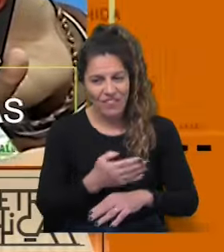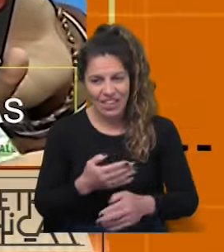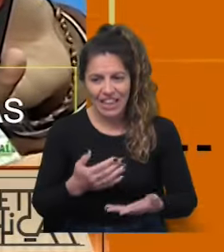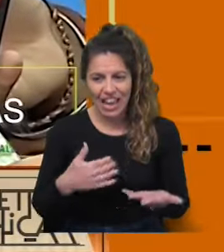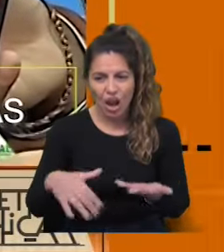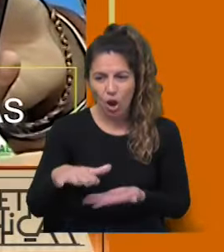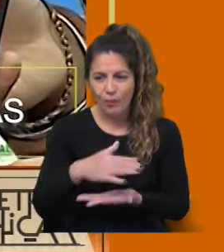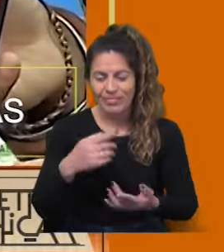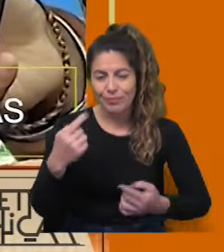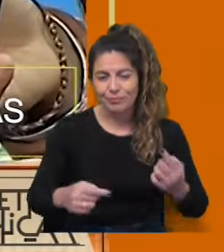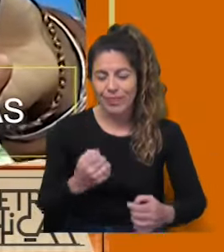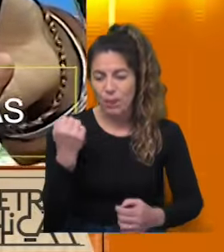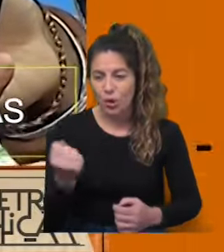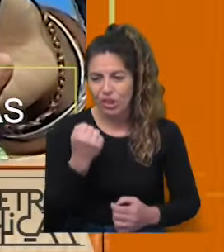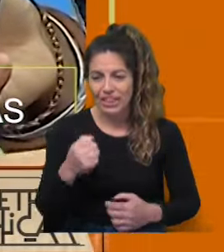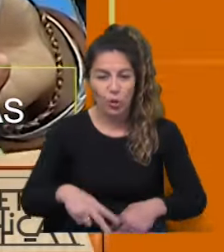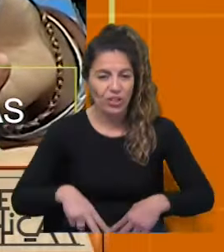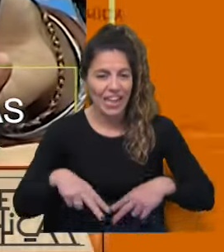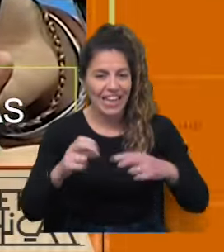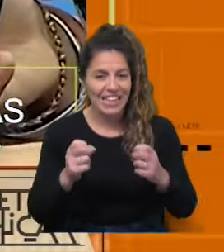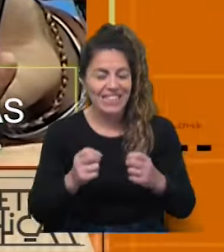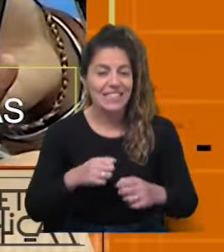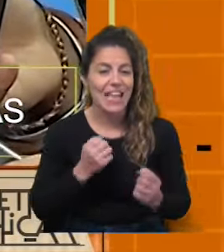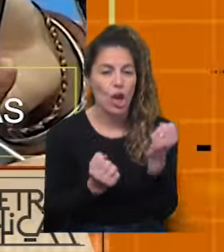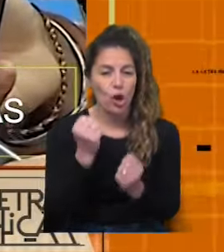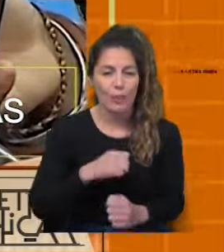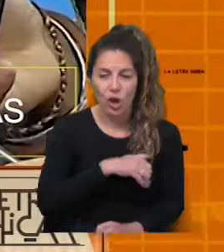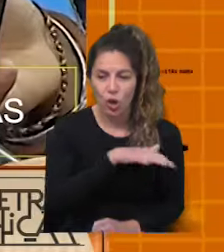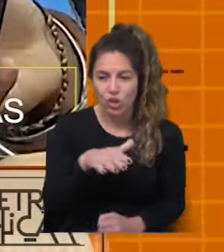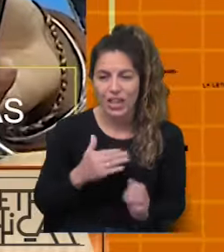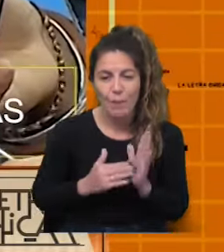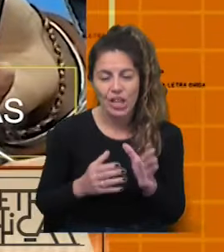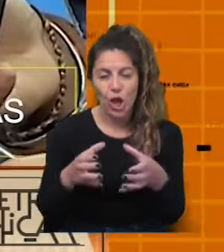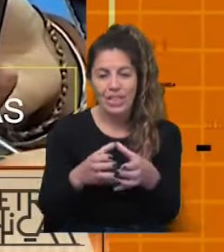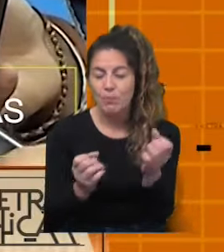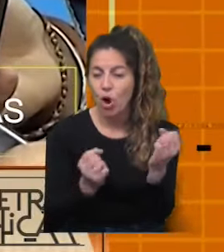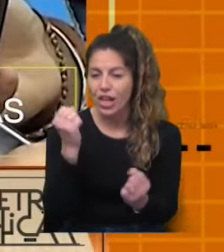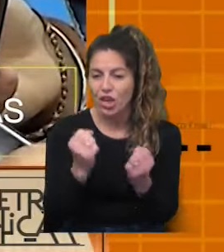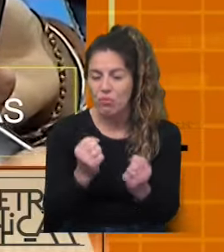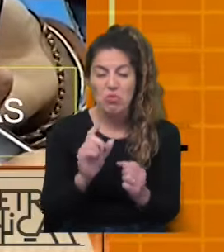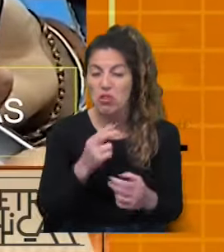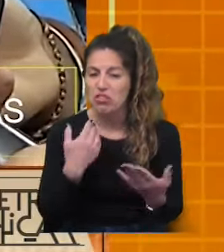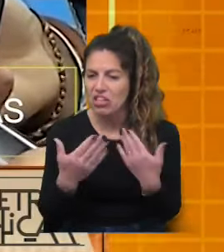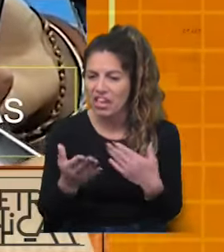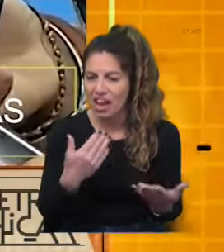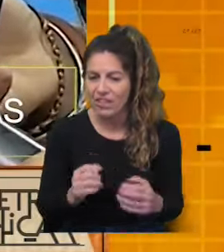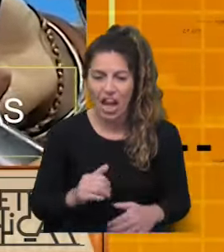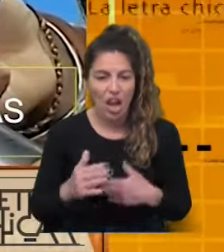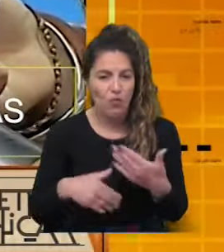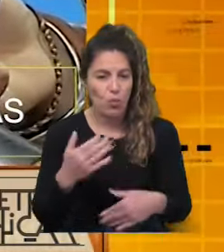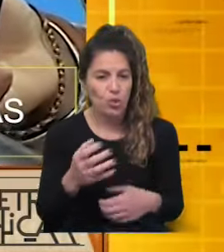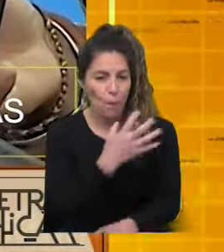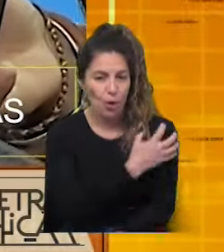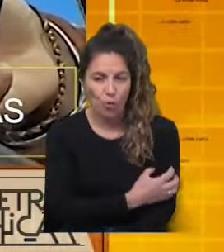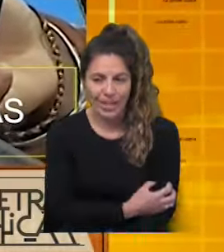y variables relevantes de nuestro análisis económico y social. En la presentación del equipo económico ni se menciona la evolución de la